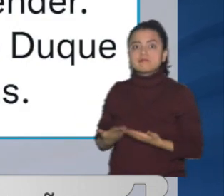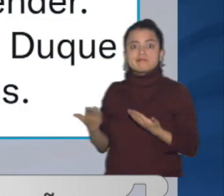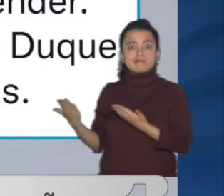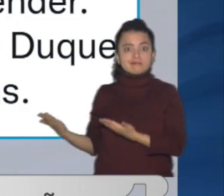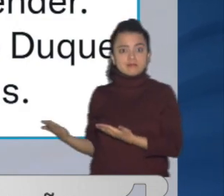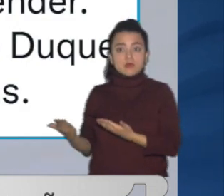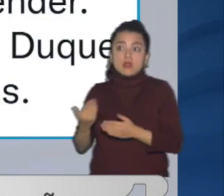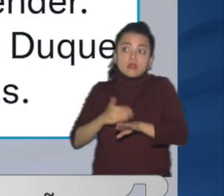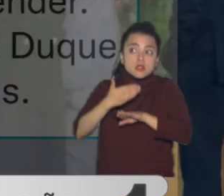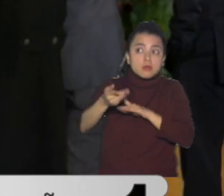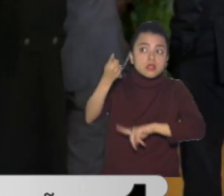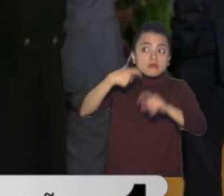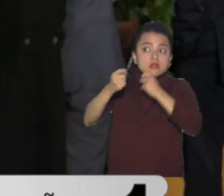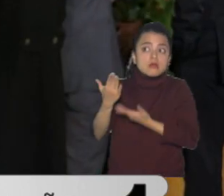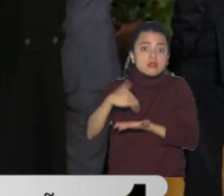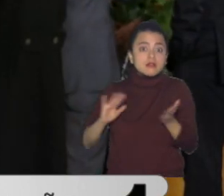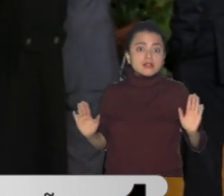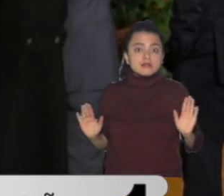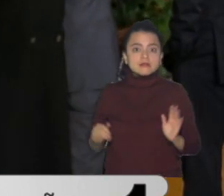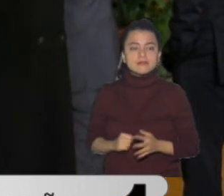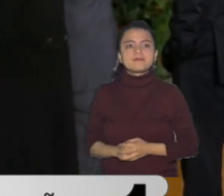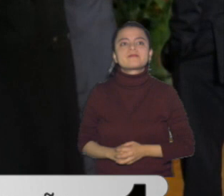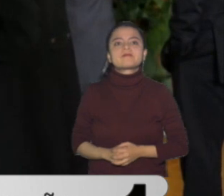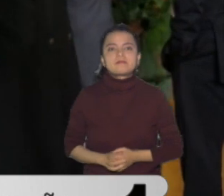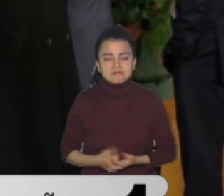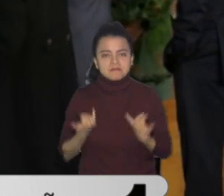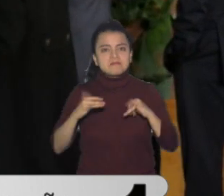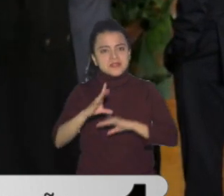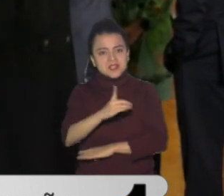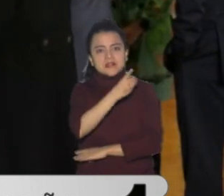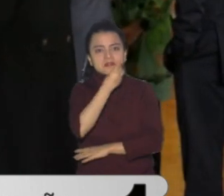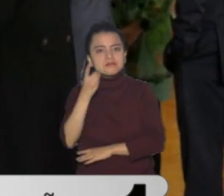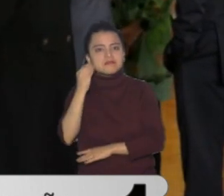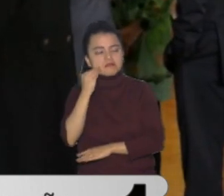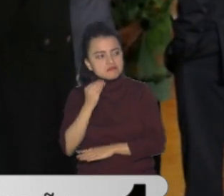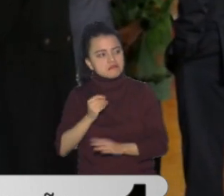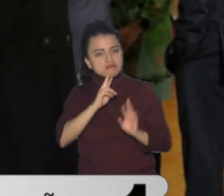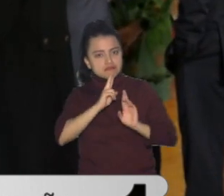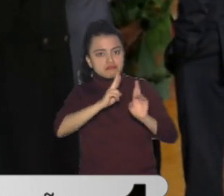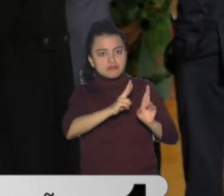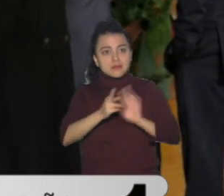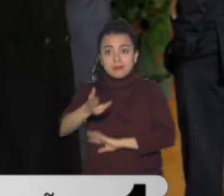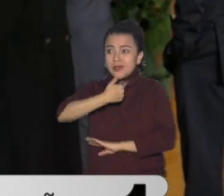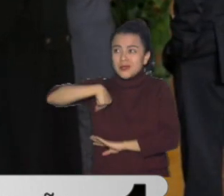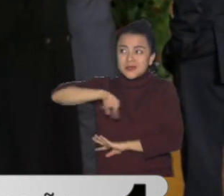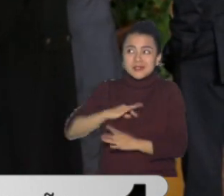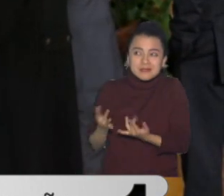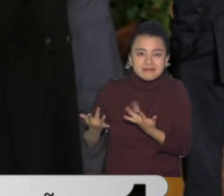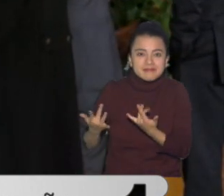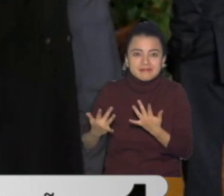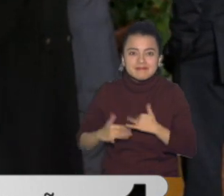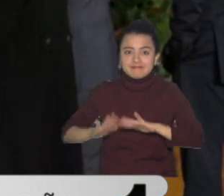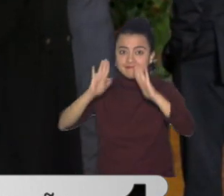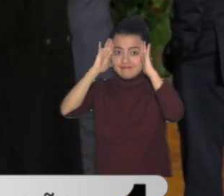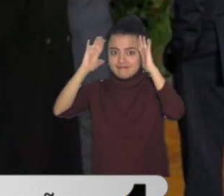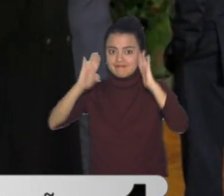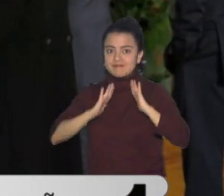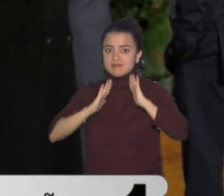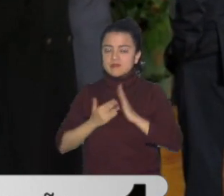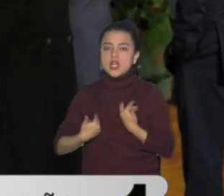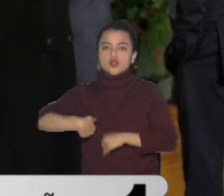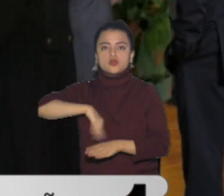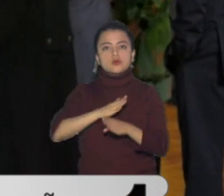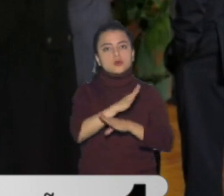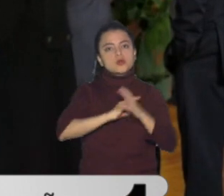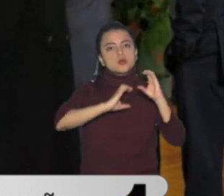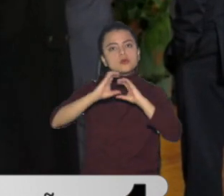con un medio de comunicación, el presidente Iván Duque ya ha respondido a esta solicitud. Nosotros estamos pendientes que atienda a los medios de